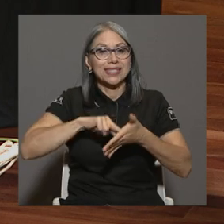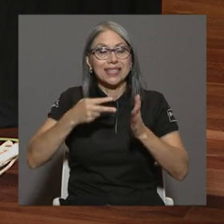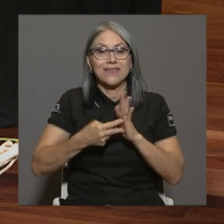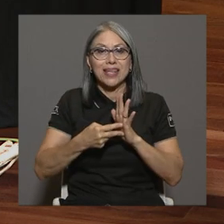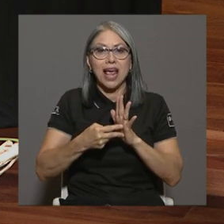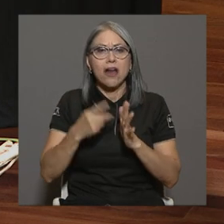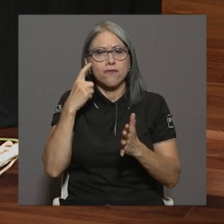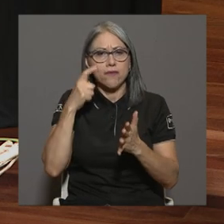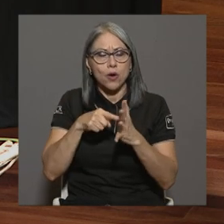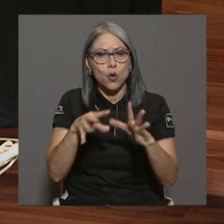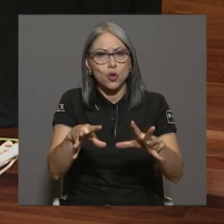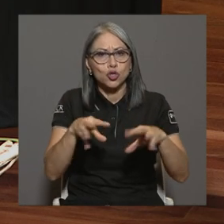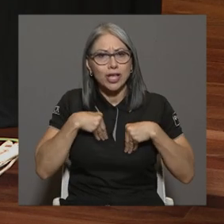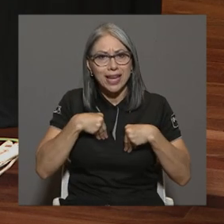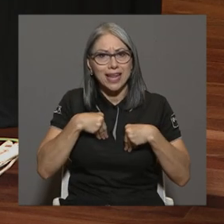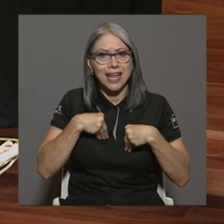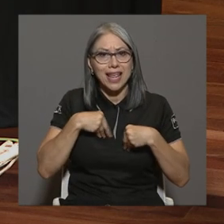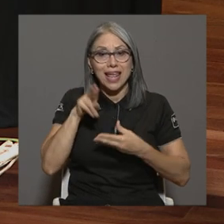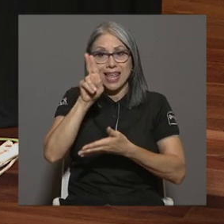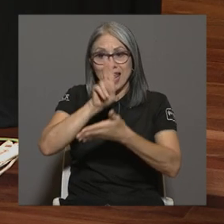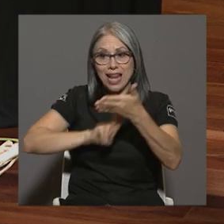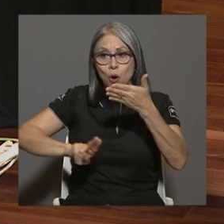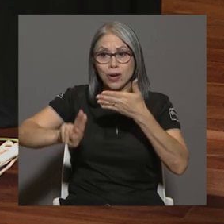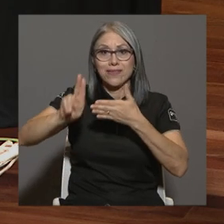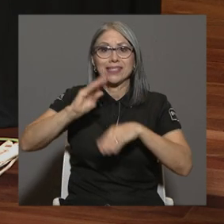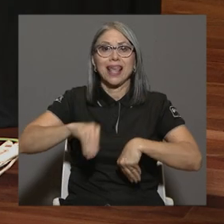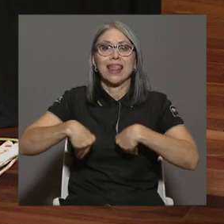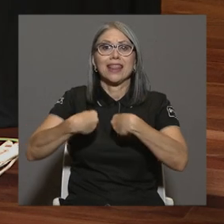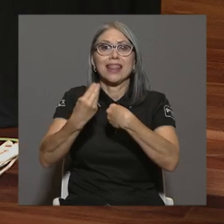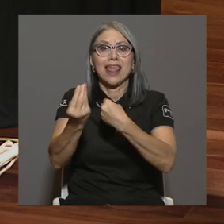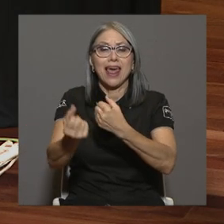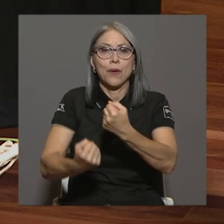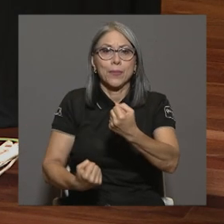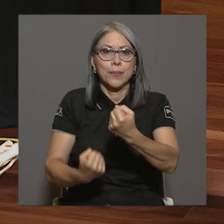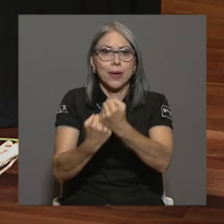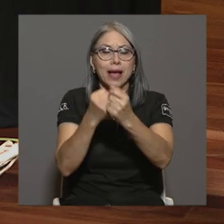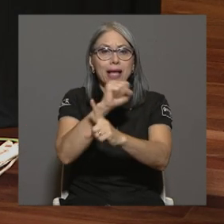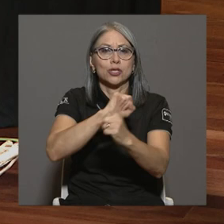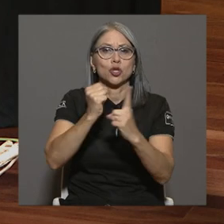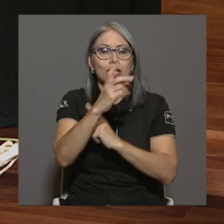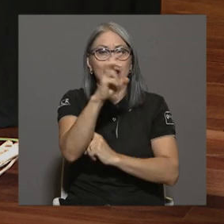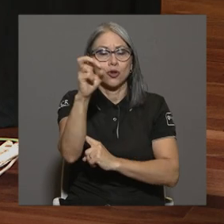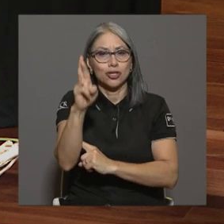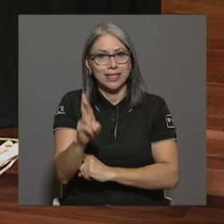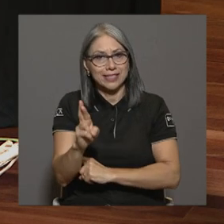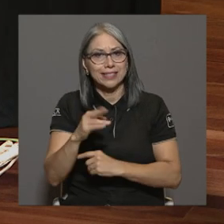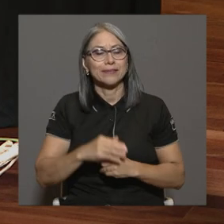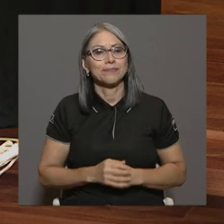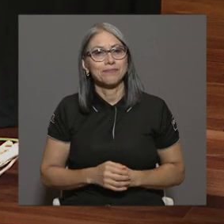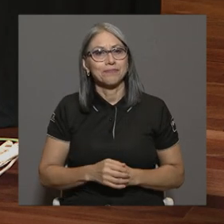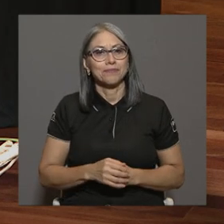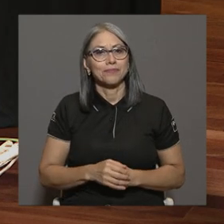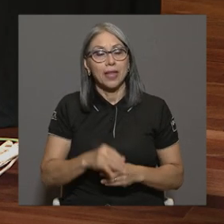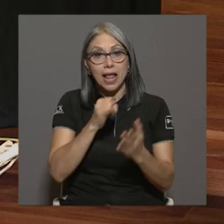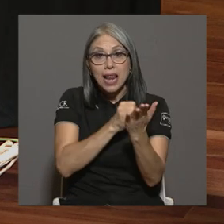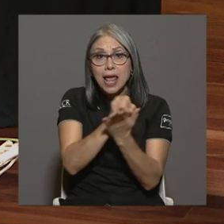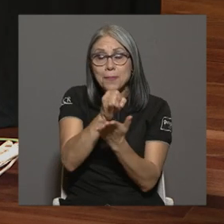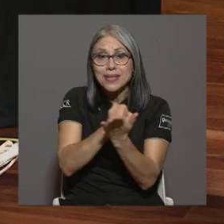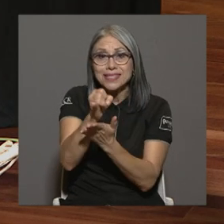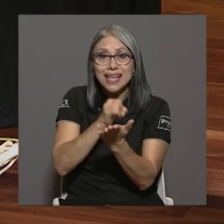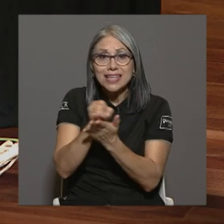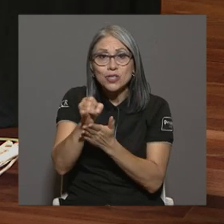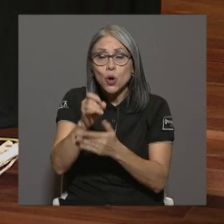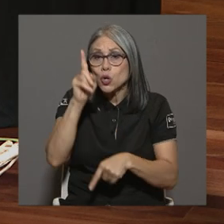el aporte de la universidad a la sociedad costarricense. La investigación no